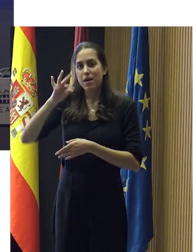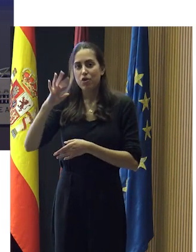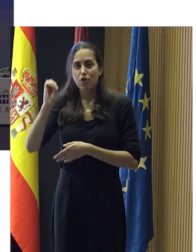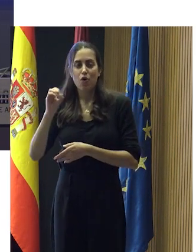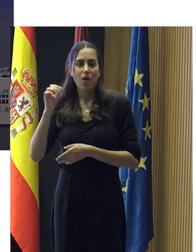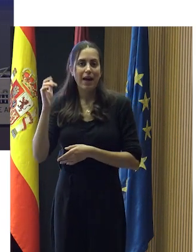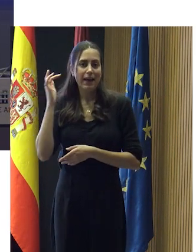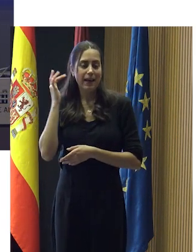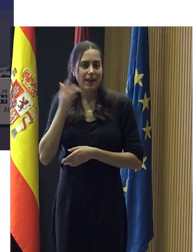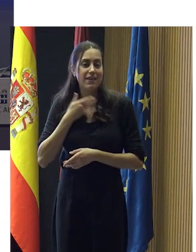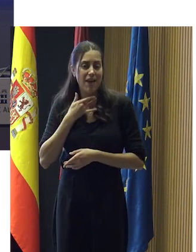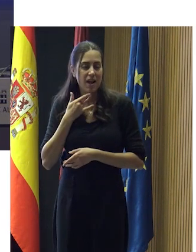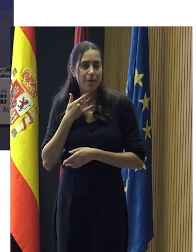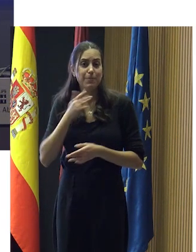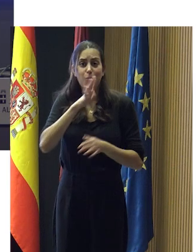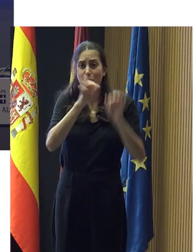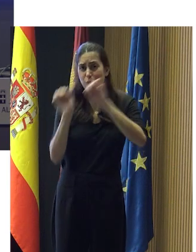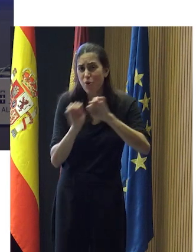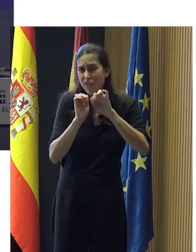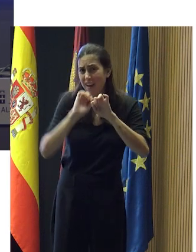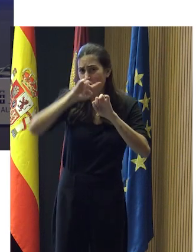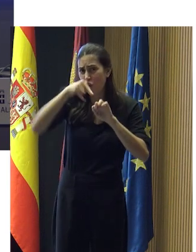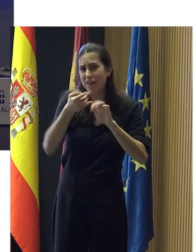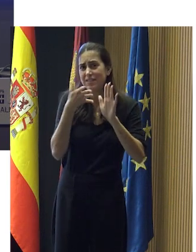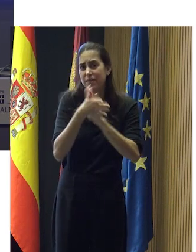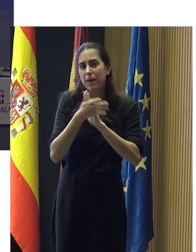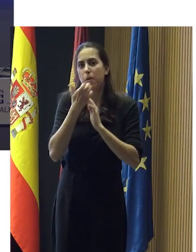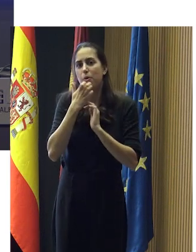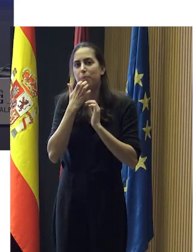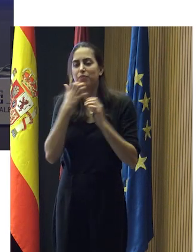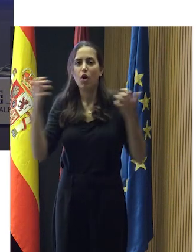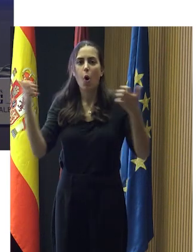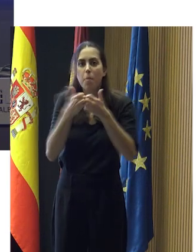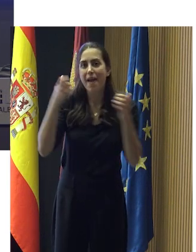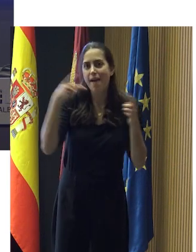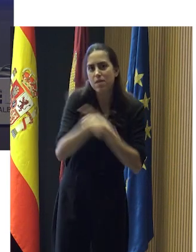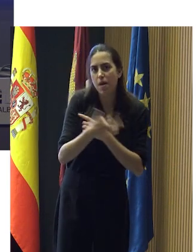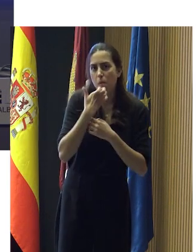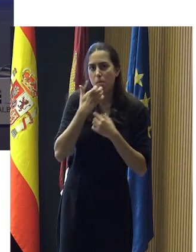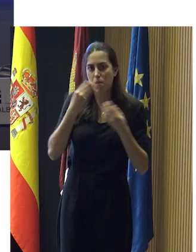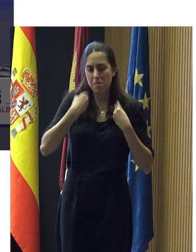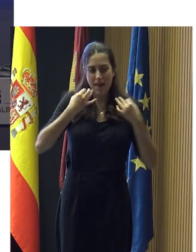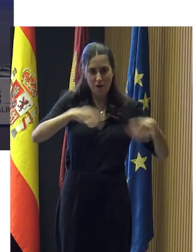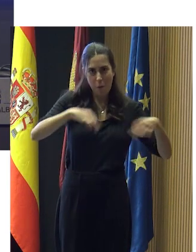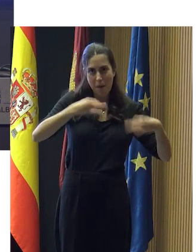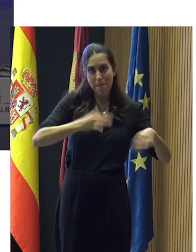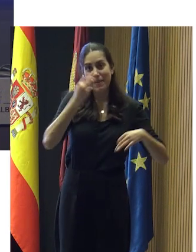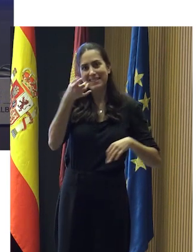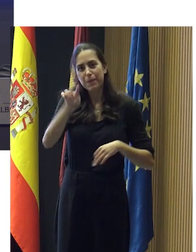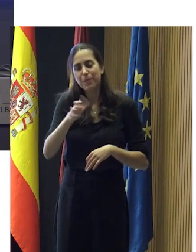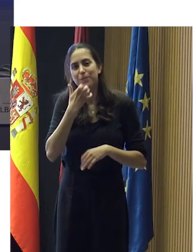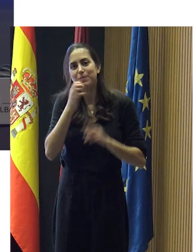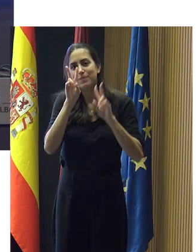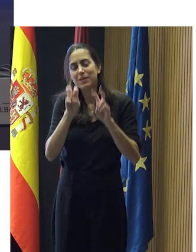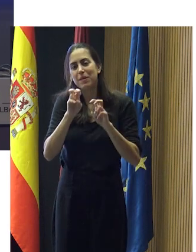eso es un arma de doble filo, porque va a proteger a nuestro cerebro de traumatismos y cosas que ocurren en la vida normal, en la vida cotidiana, pero